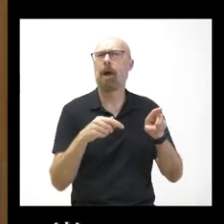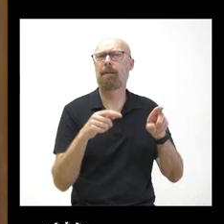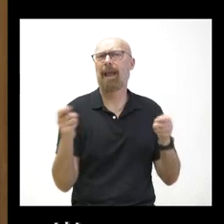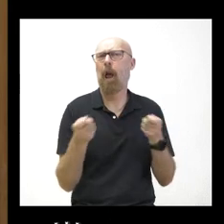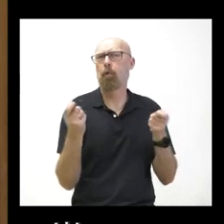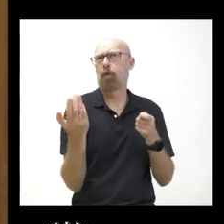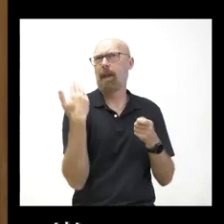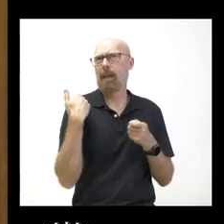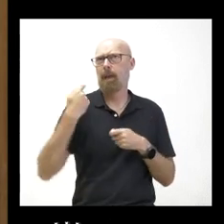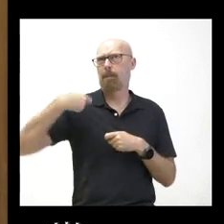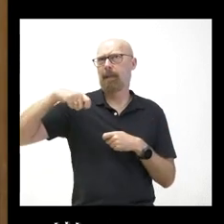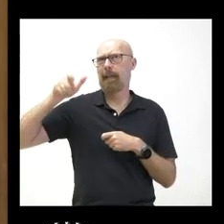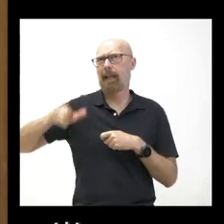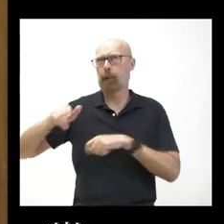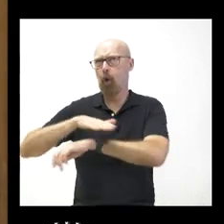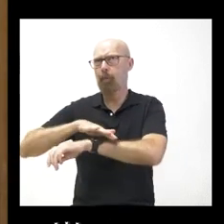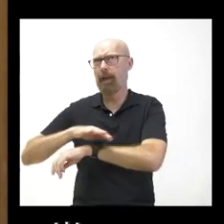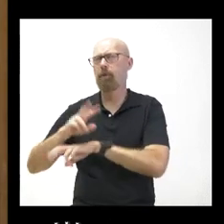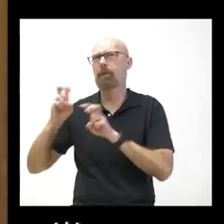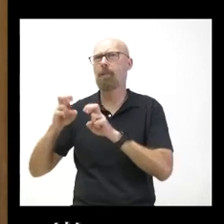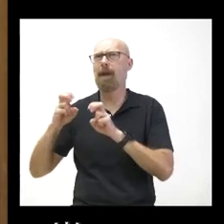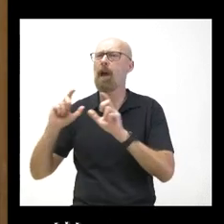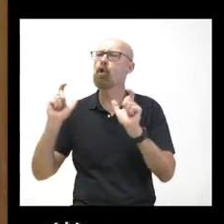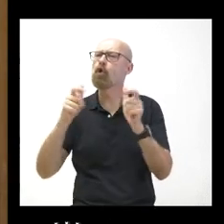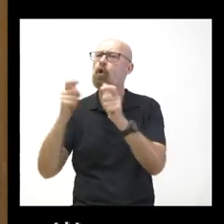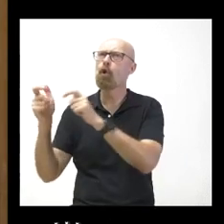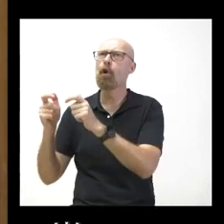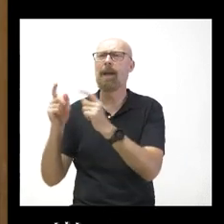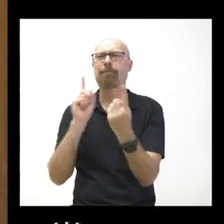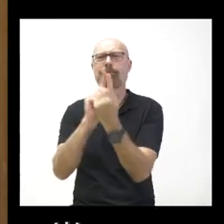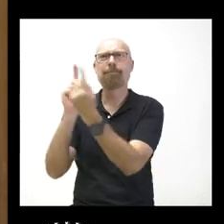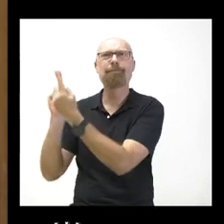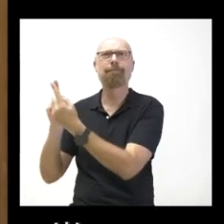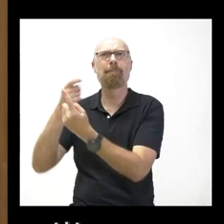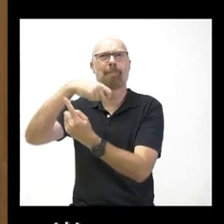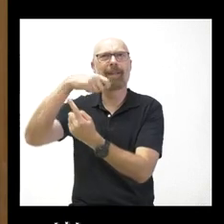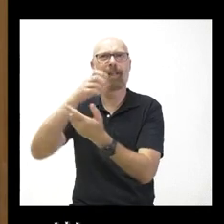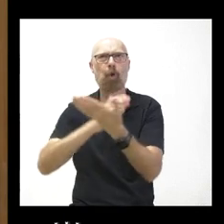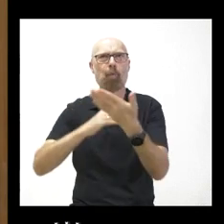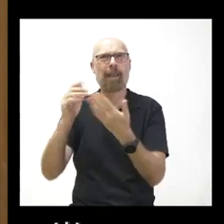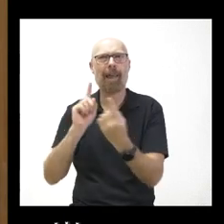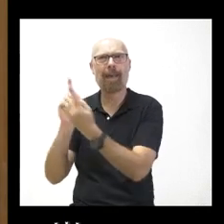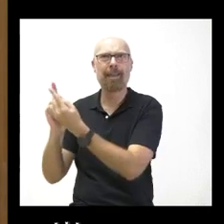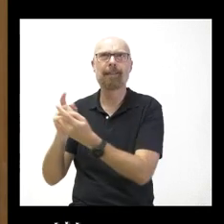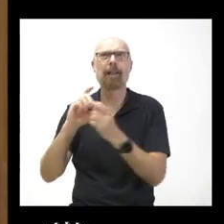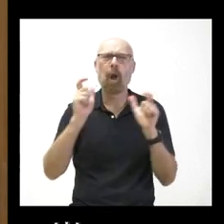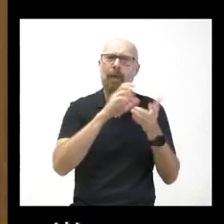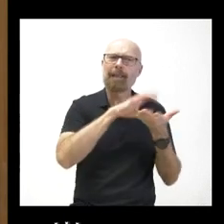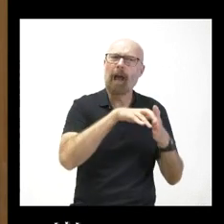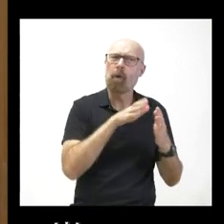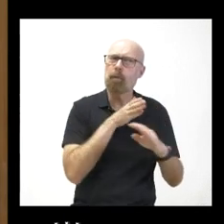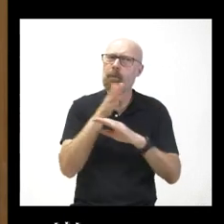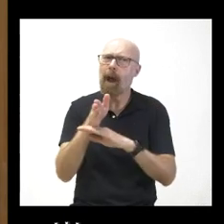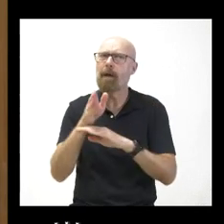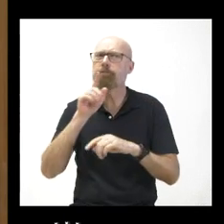gobierno sobre todo sobre esas reuniones bilaterales con los presidentes de las comunidades si la tiene pensado ir no Qué va a hacer y